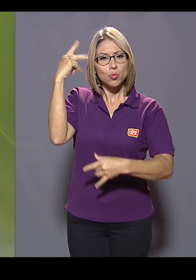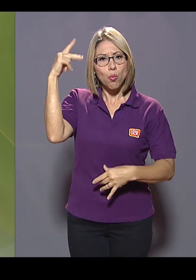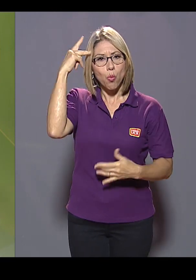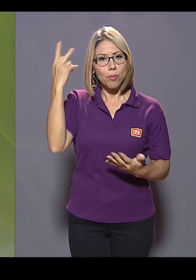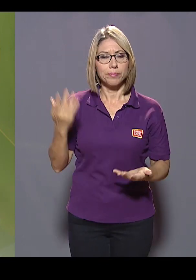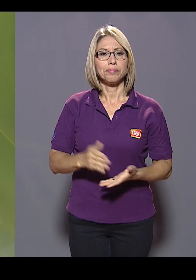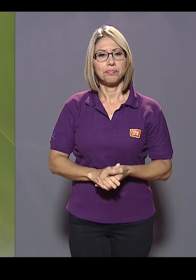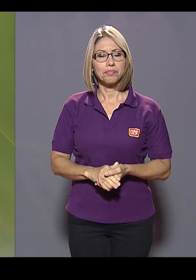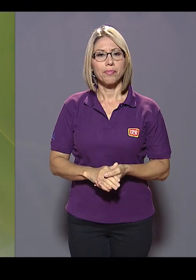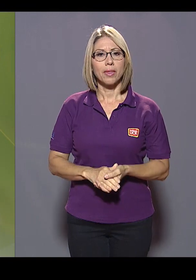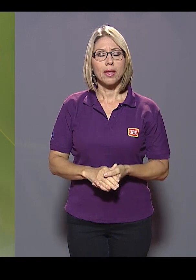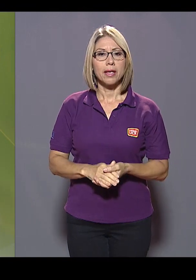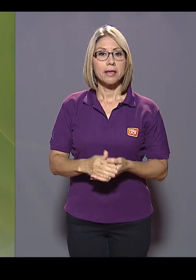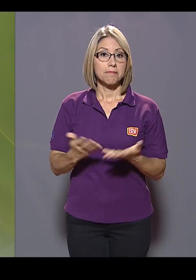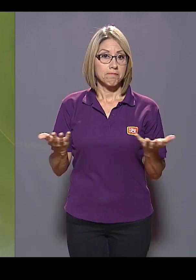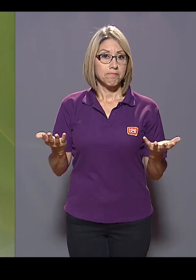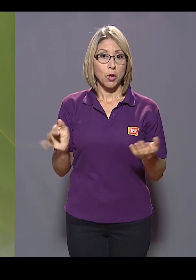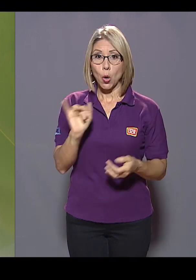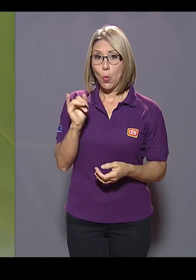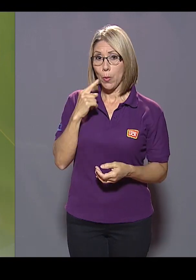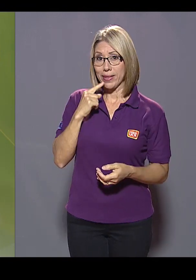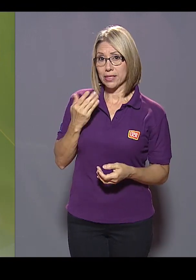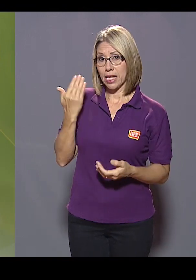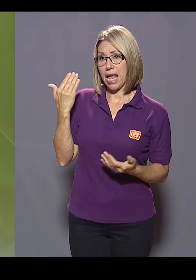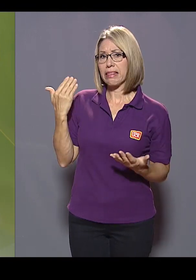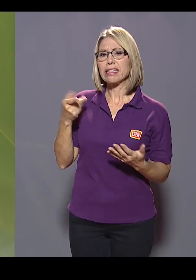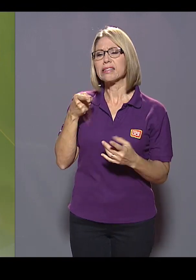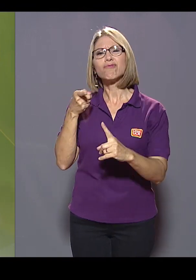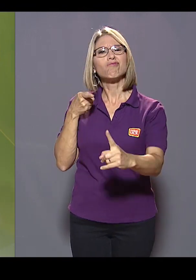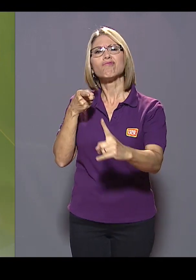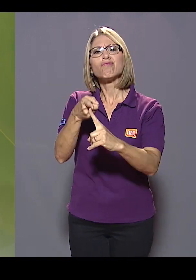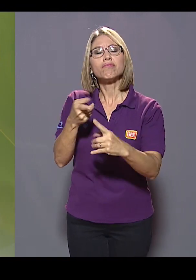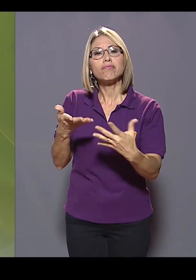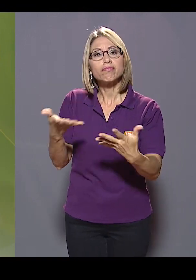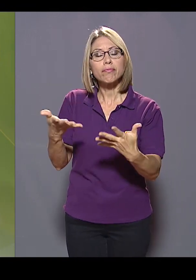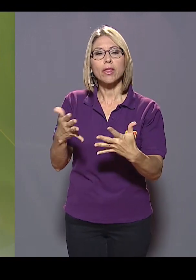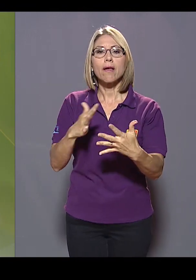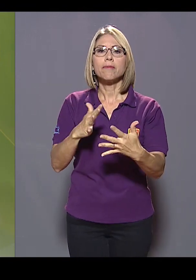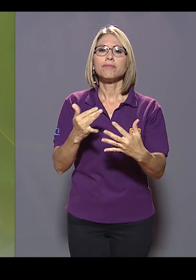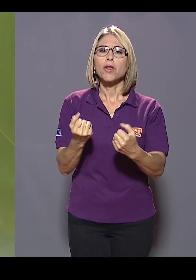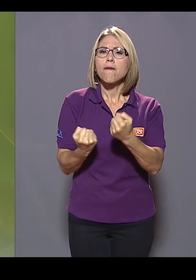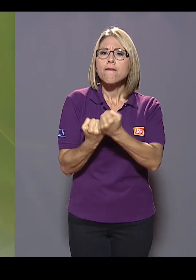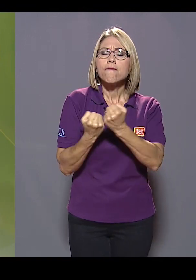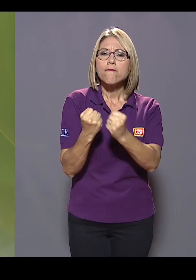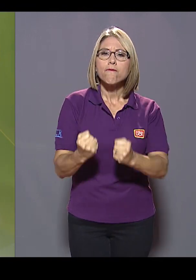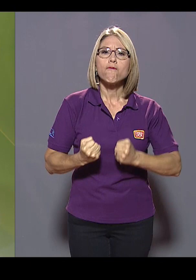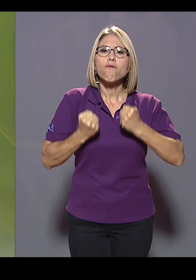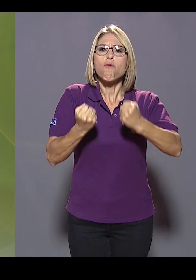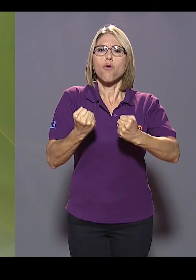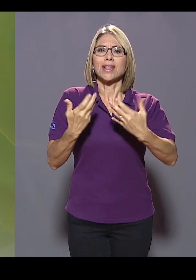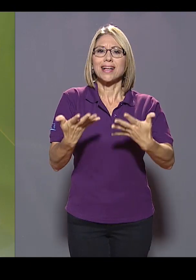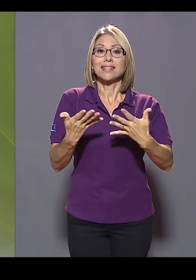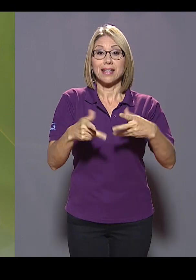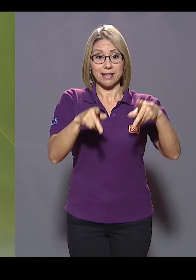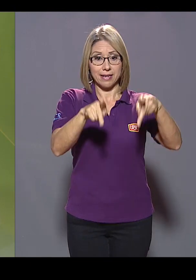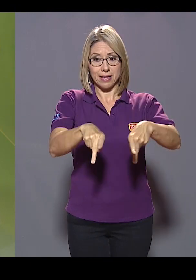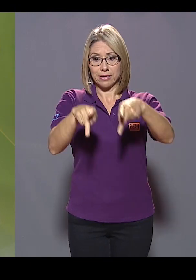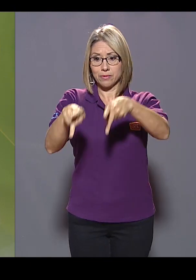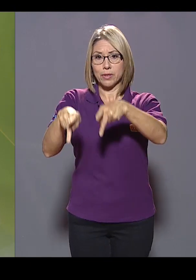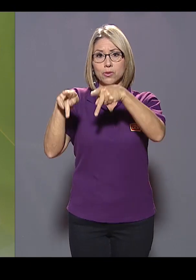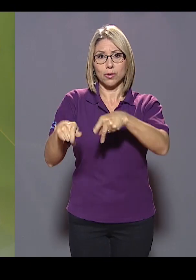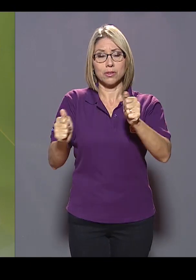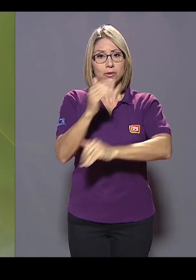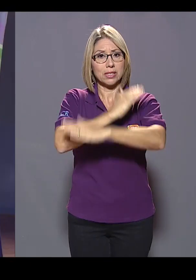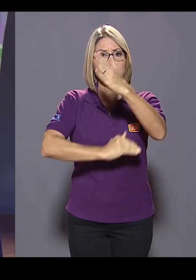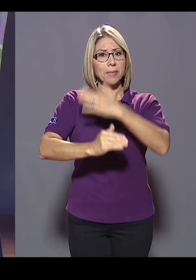Políticas, que, como lo mencionaba, ¿verdad?, busca eso, fortalecer también el ejercicio ciudadano, ¿verdad?,